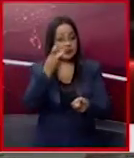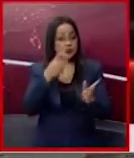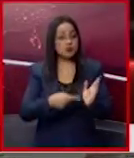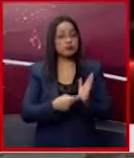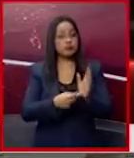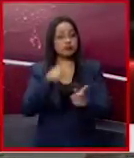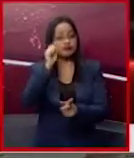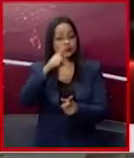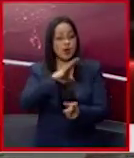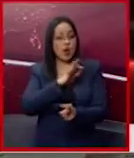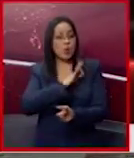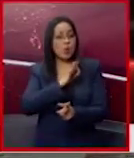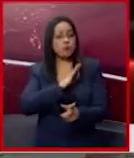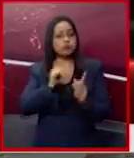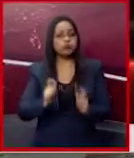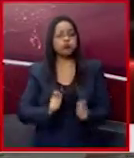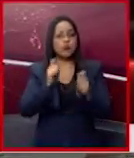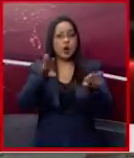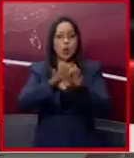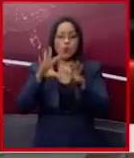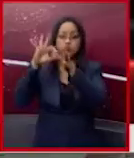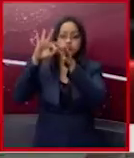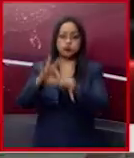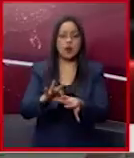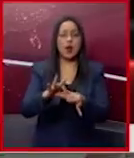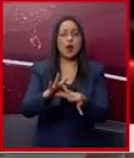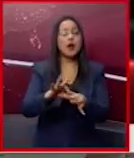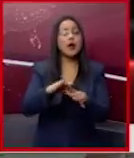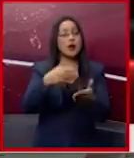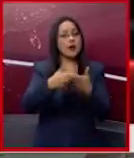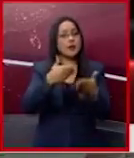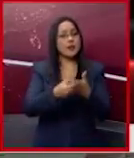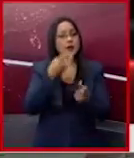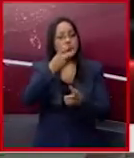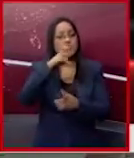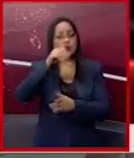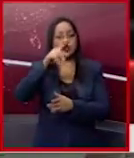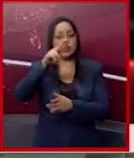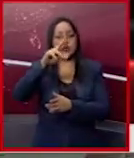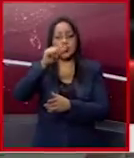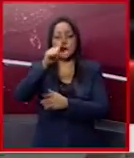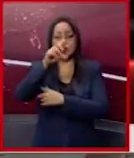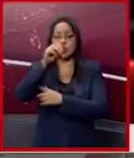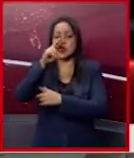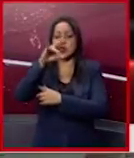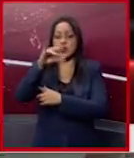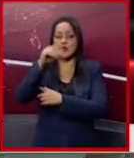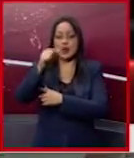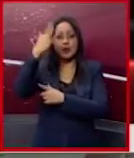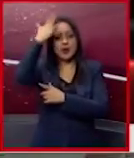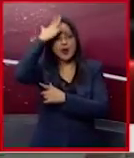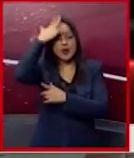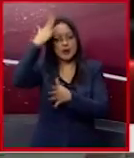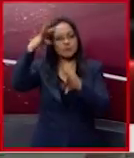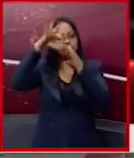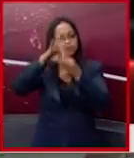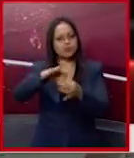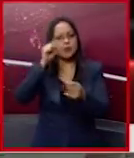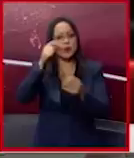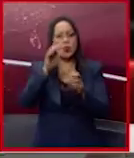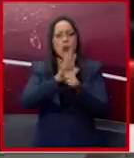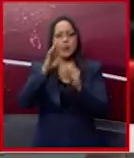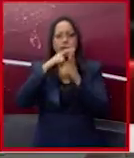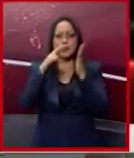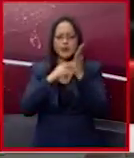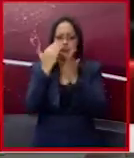se homologa su denominación, denominándolos Contraloría General. También se unifican los requisitos para